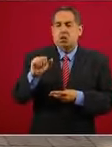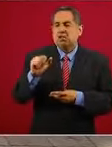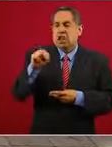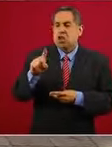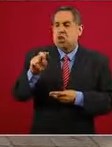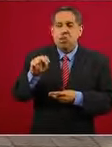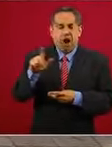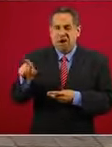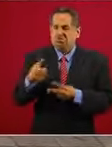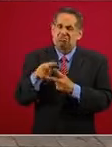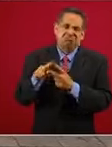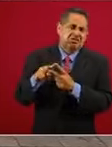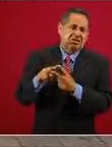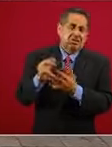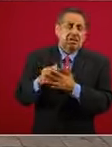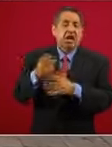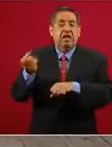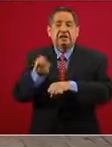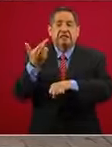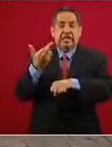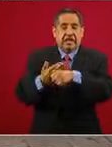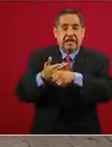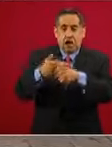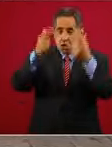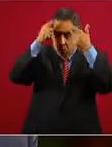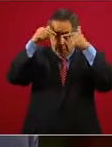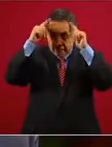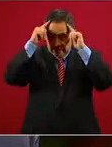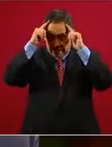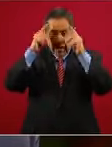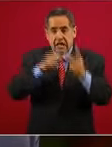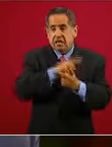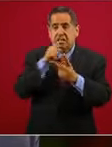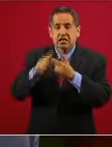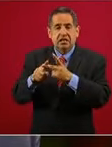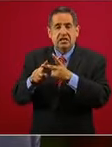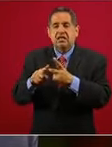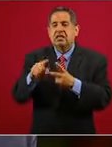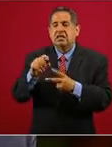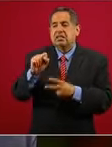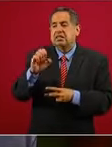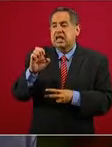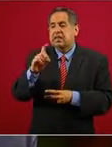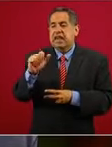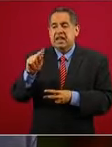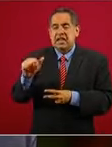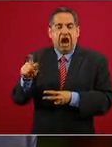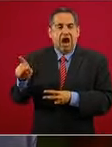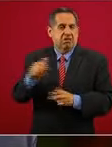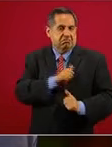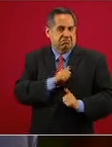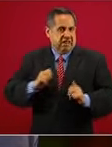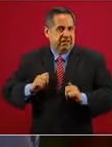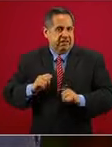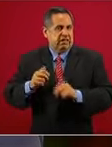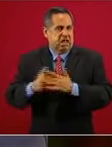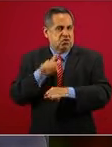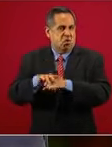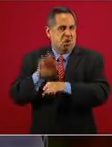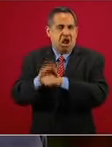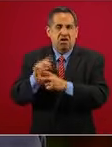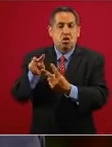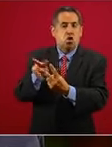González, secretarios de Marina y de la Defensa Nacional, servidores